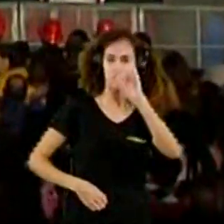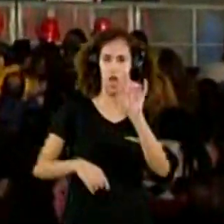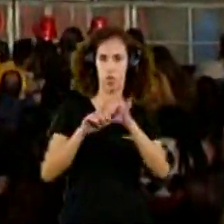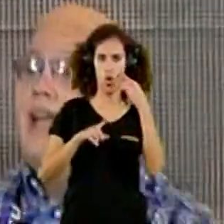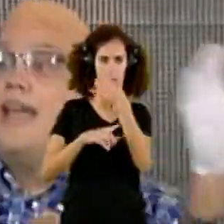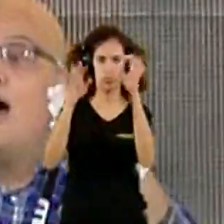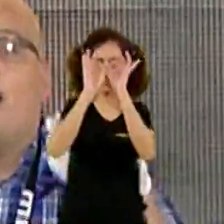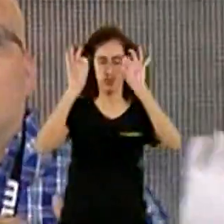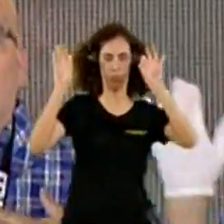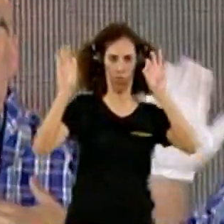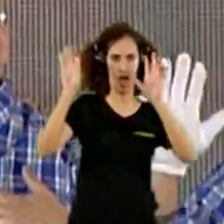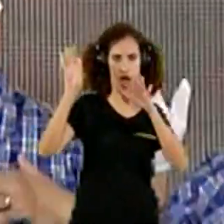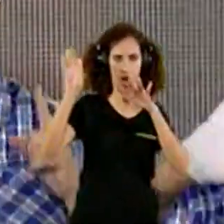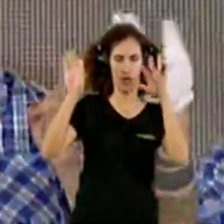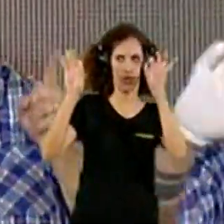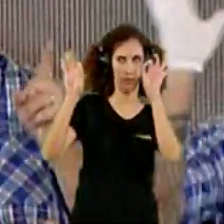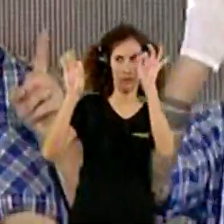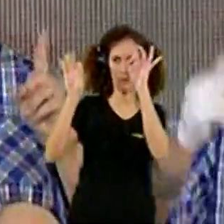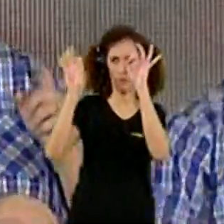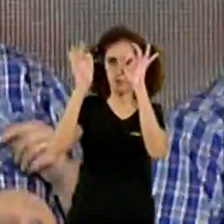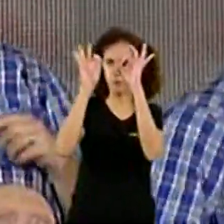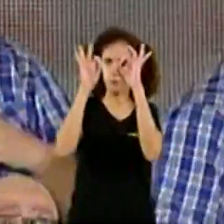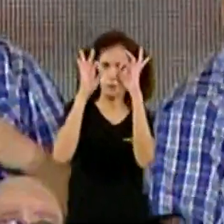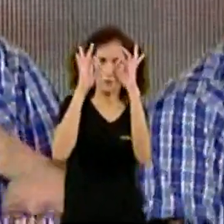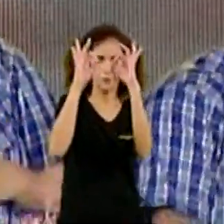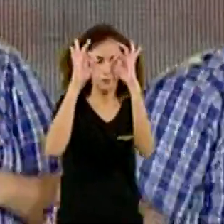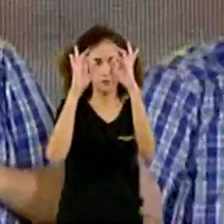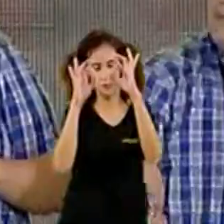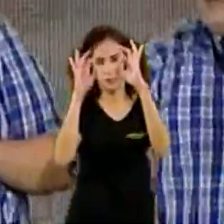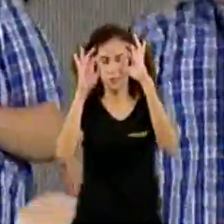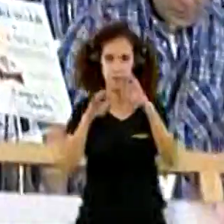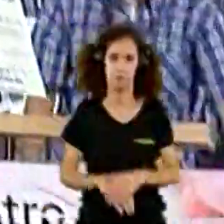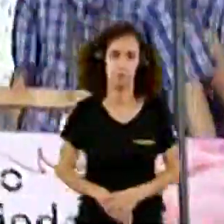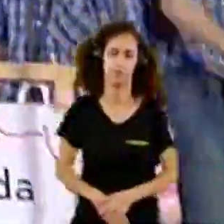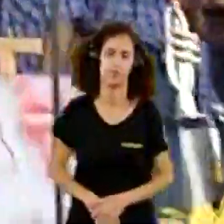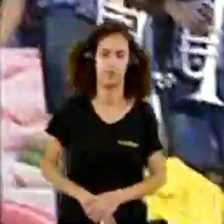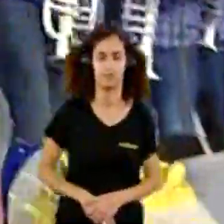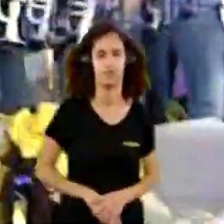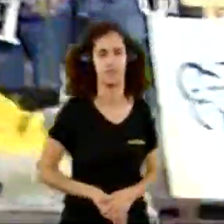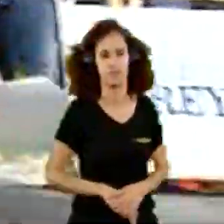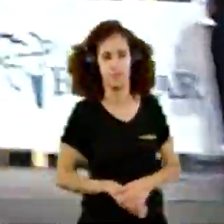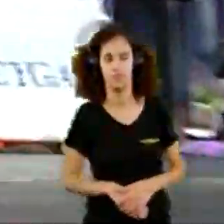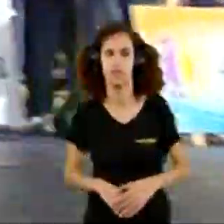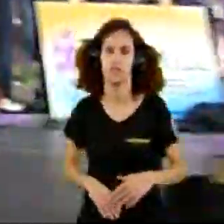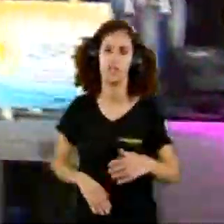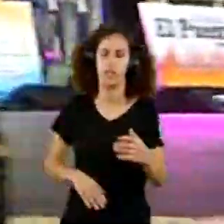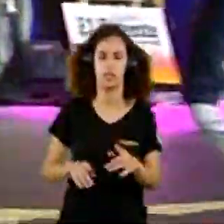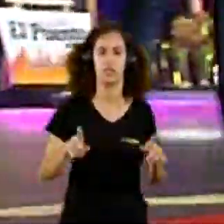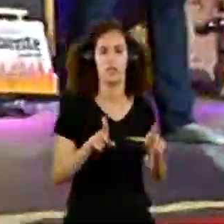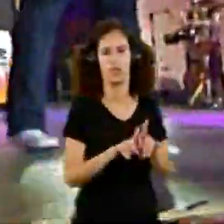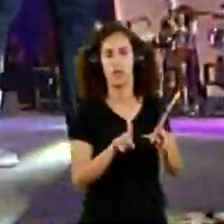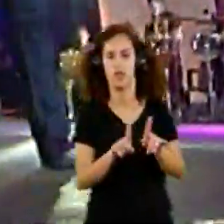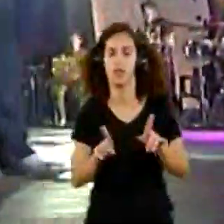se miraban y ahora juntos ya no se separan. A los que piensan que tenemos cuña